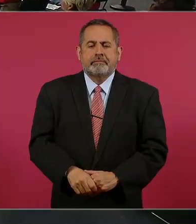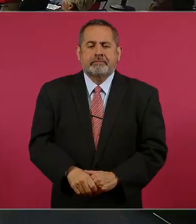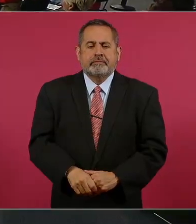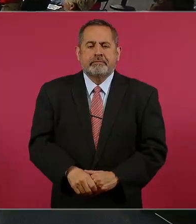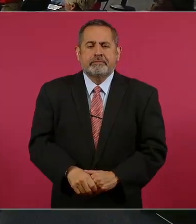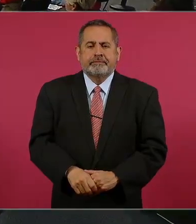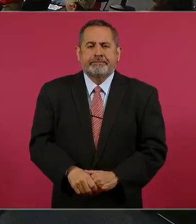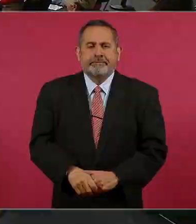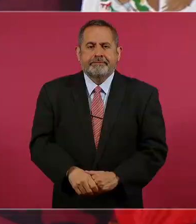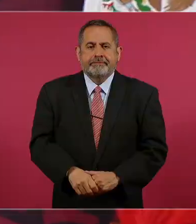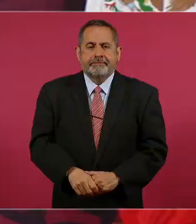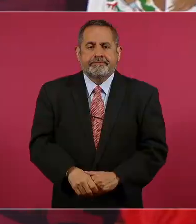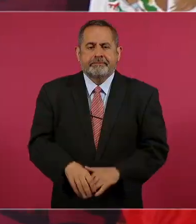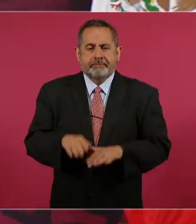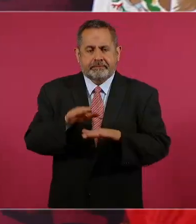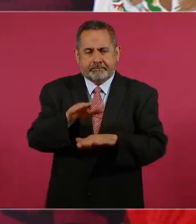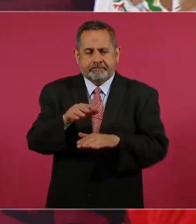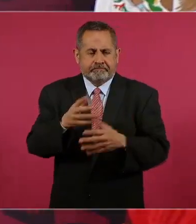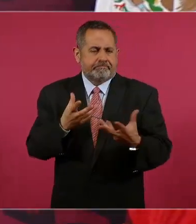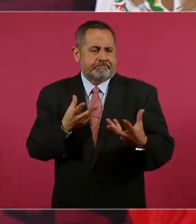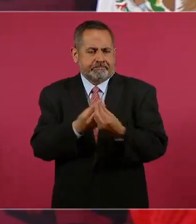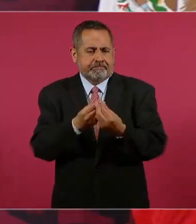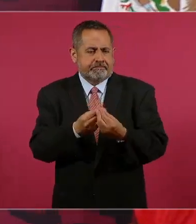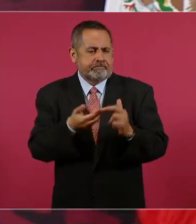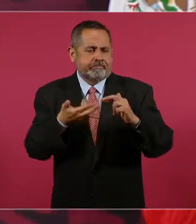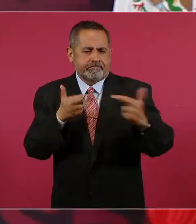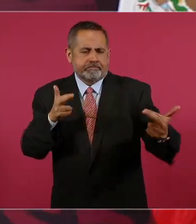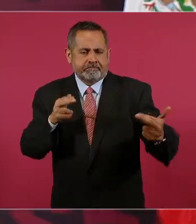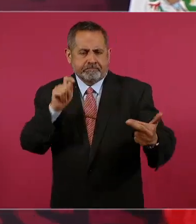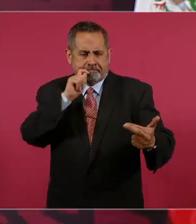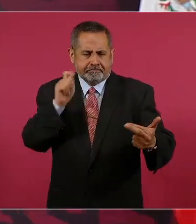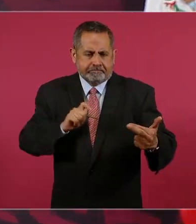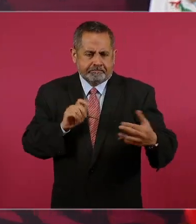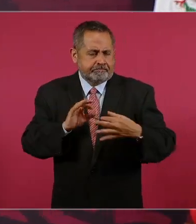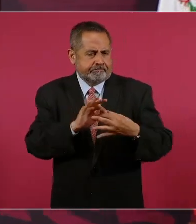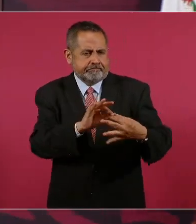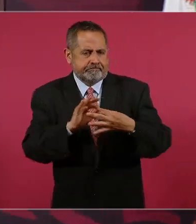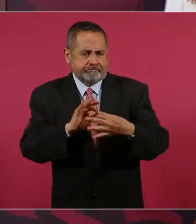Sobre todo, pues mantener relaciones de amistad.